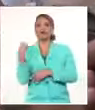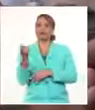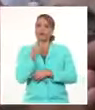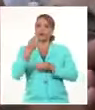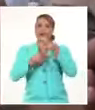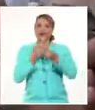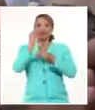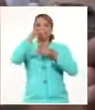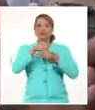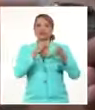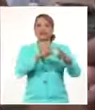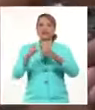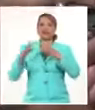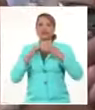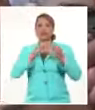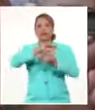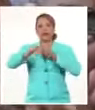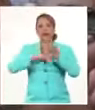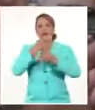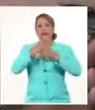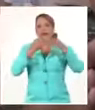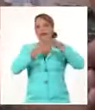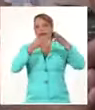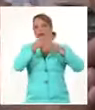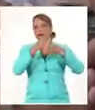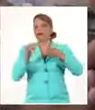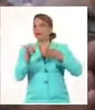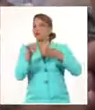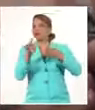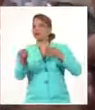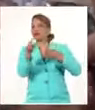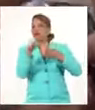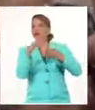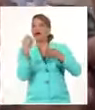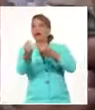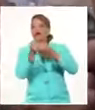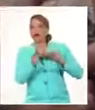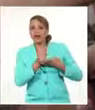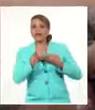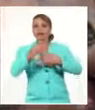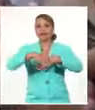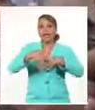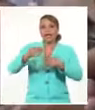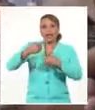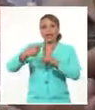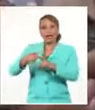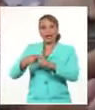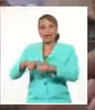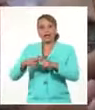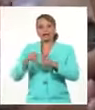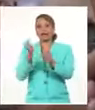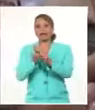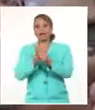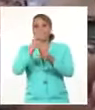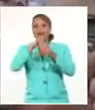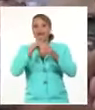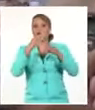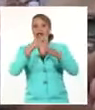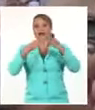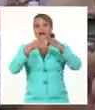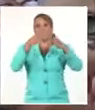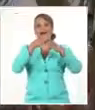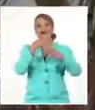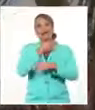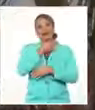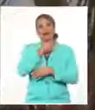las comunidades que nosotros tenemos en transformación, que han estado también la mano de ustedes. Lo mismo arreglando las calles, que trabajando la vivienda de la persona que es vulnerable, que están